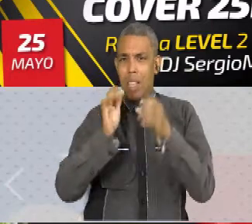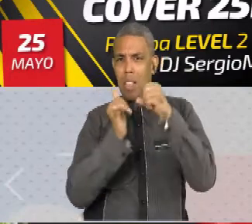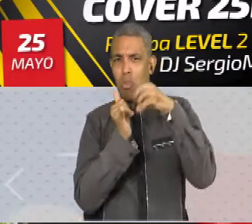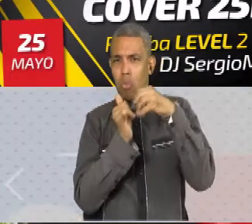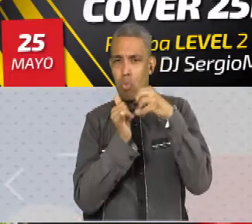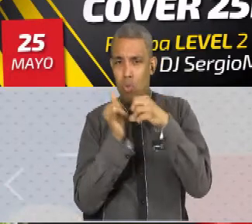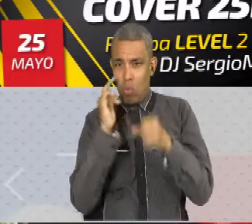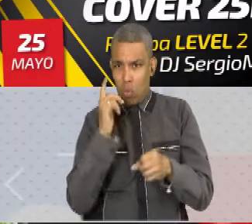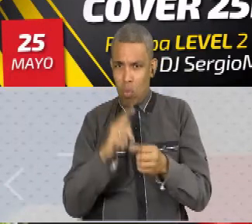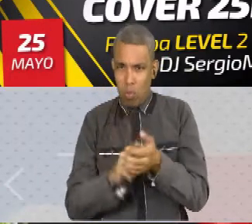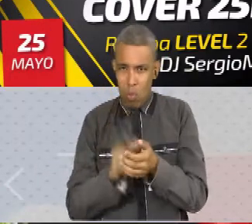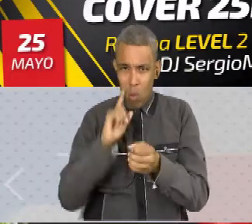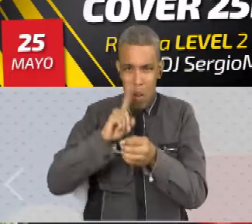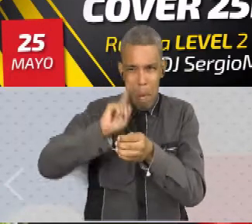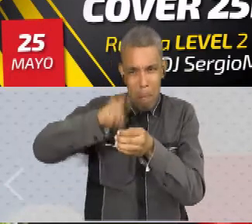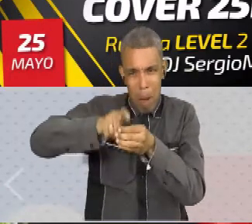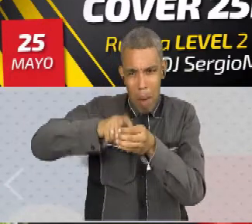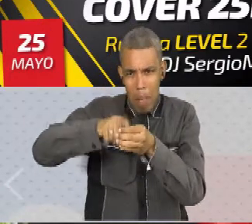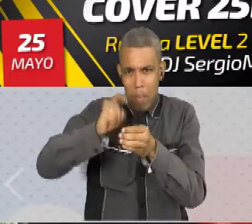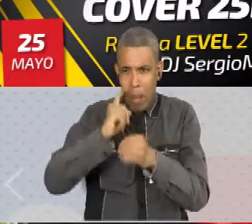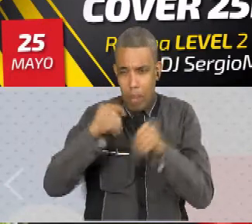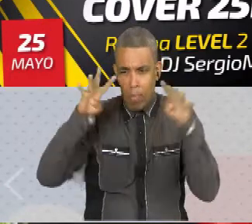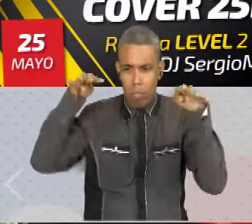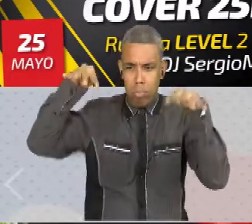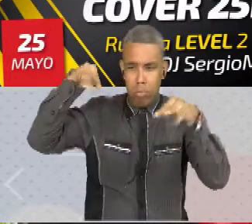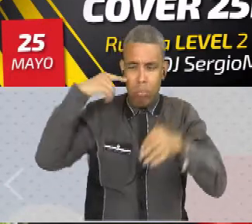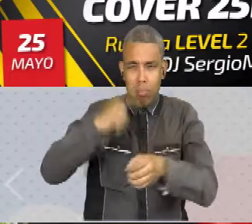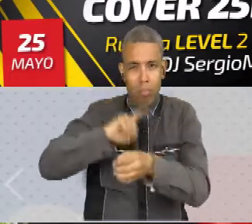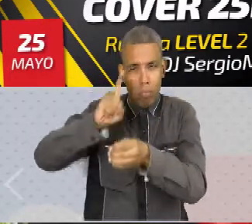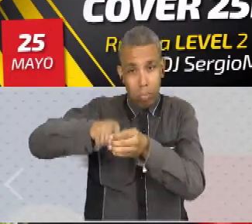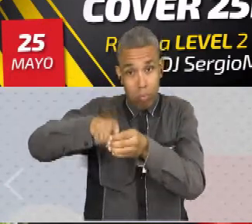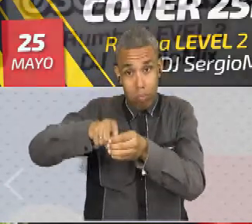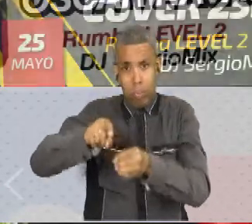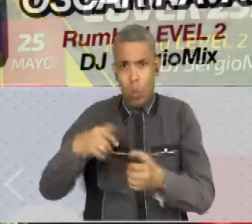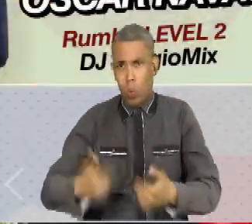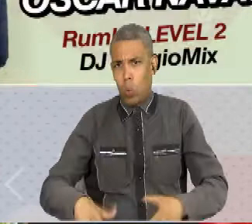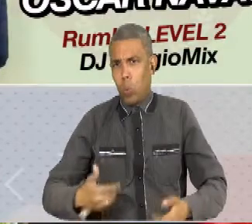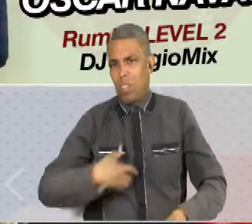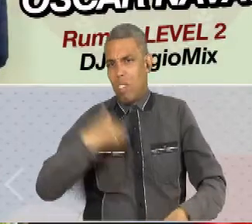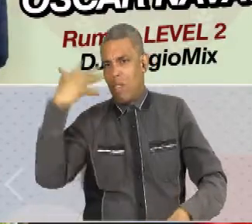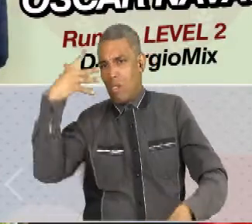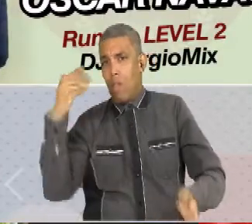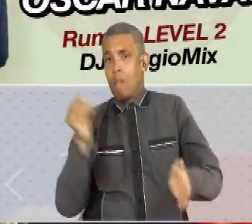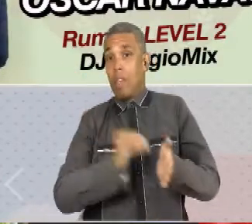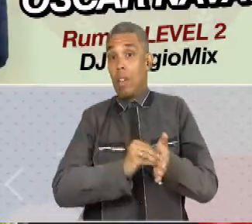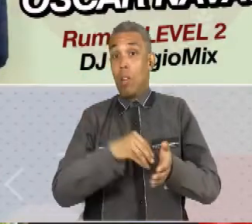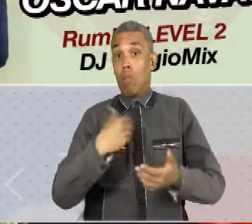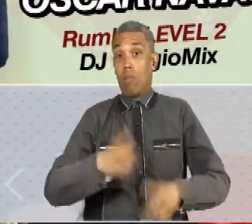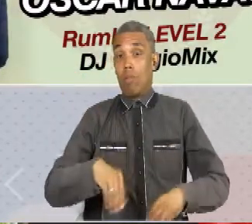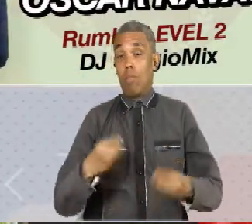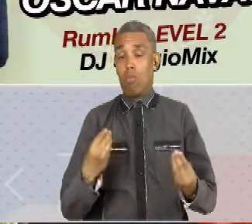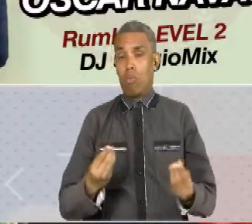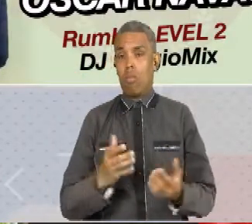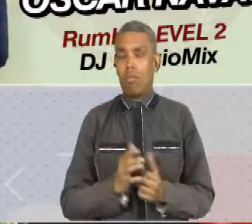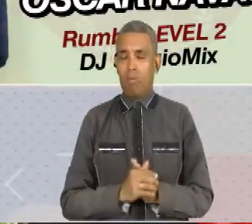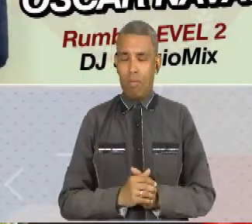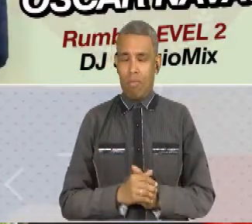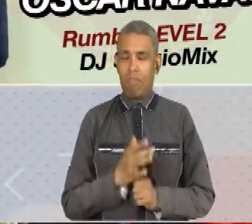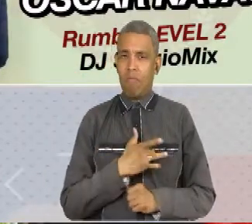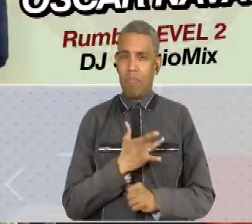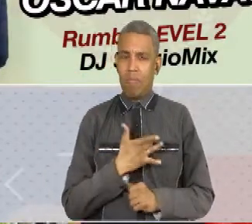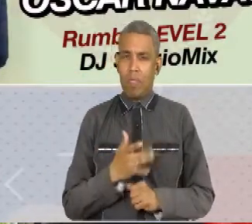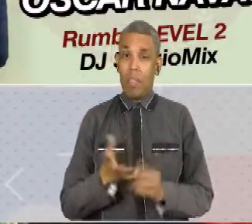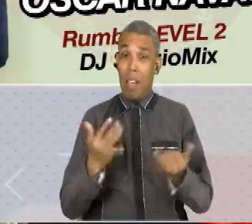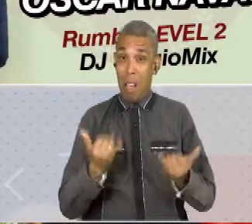artistas será poquito, pero para mí era es muchísimo. Claro que sí, vamos a cantar entonces un pedacito, pero